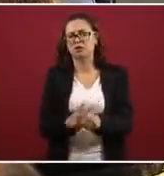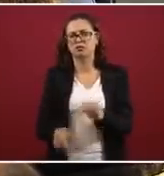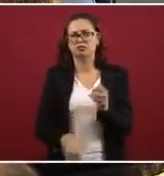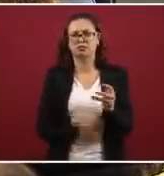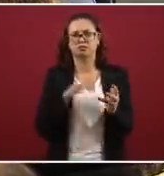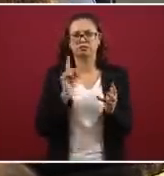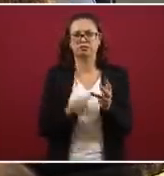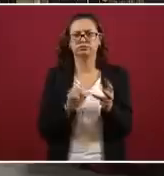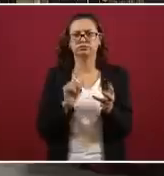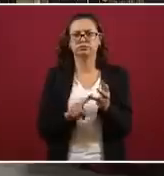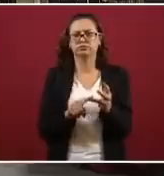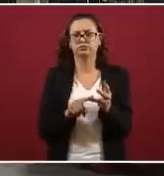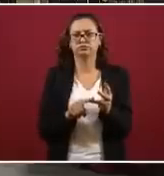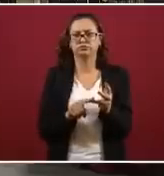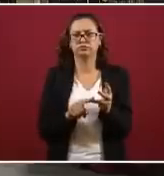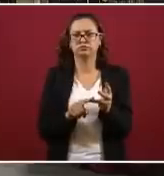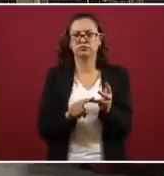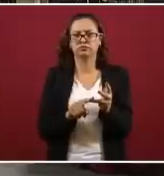tercera es